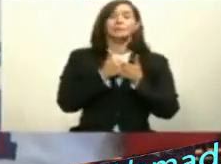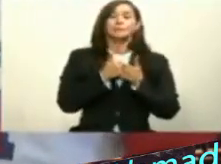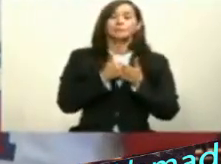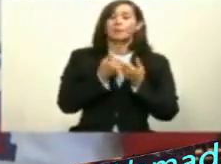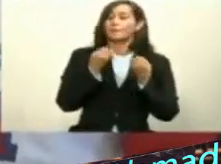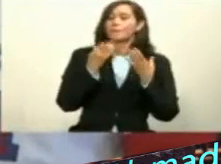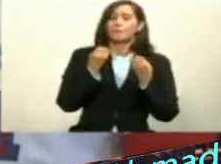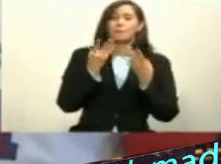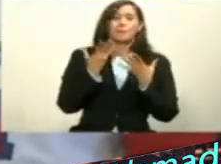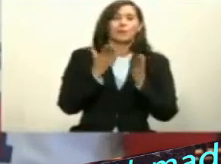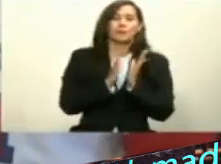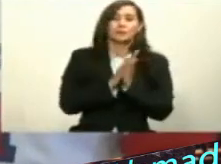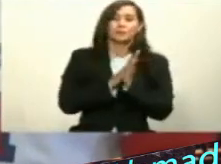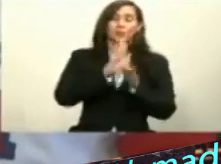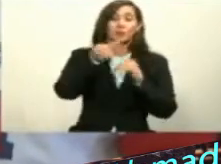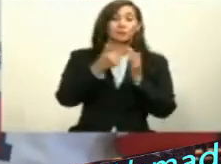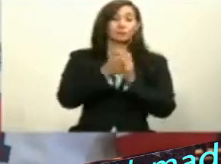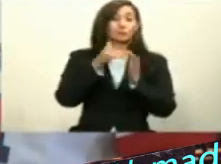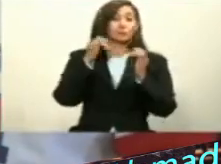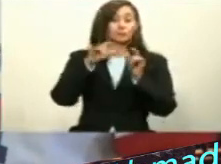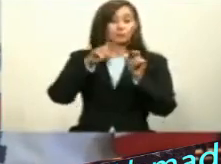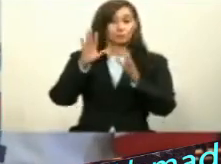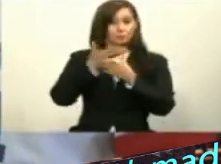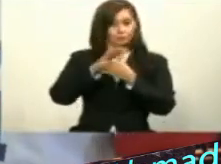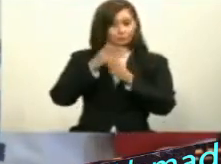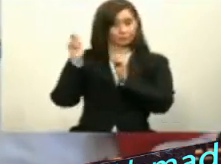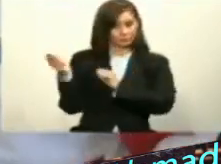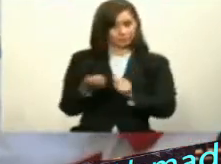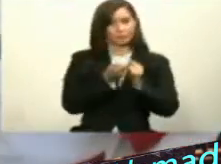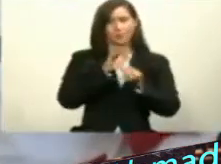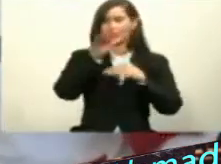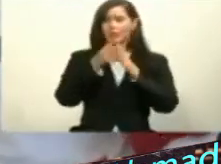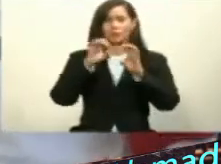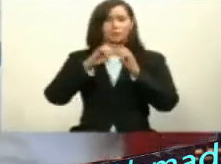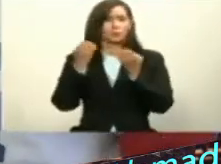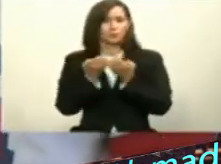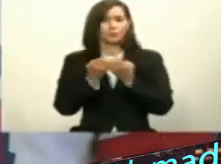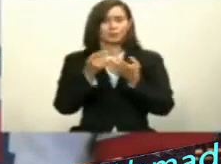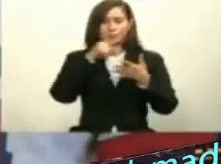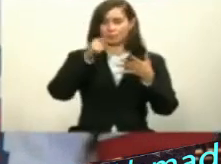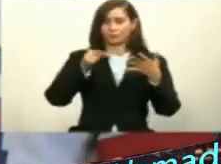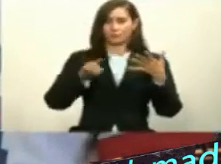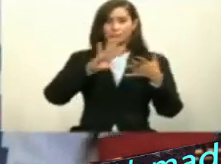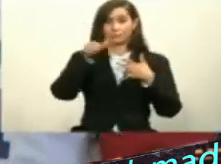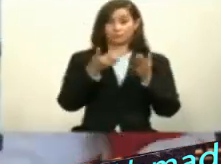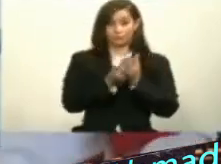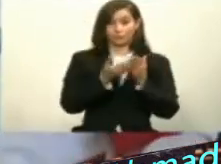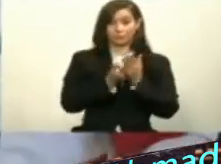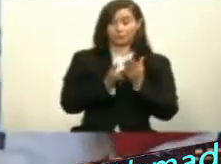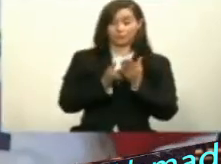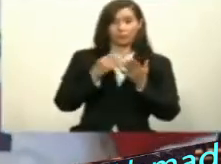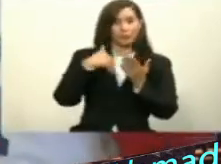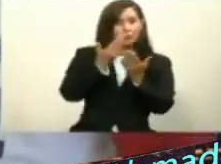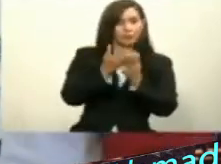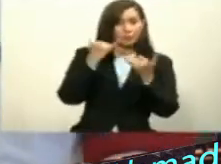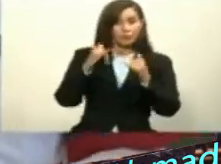Pero muchas felicidades a todos los que jugaron. A todos los equipos, como dijo Vitelio, que fueron a